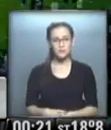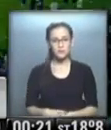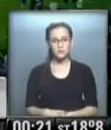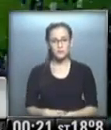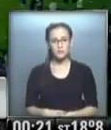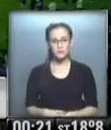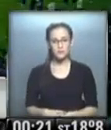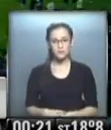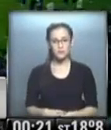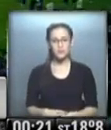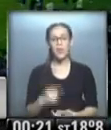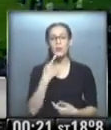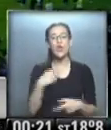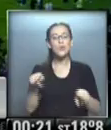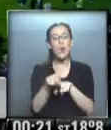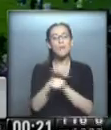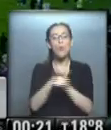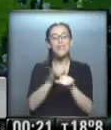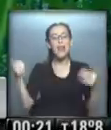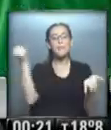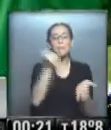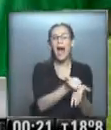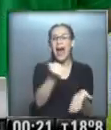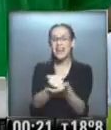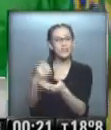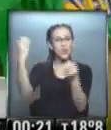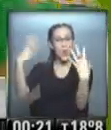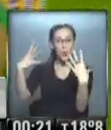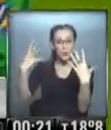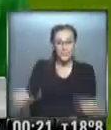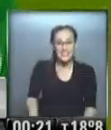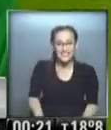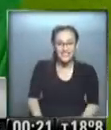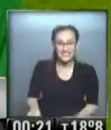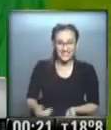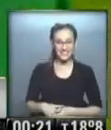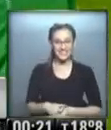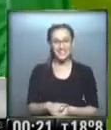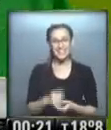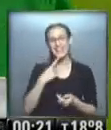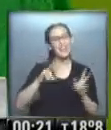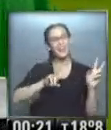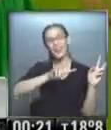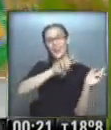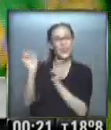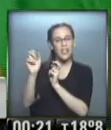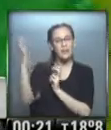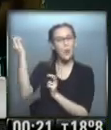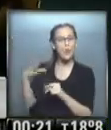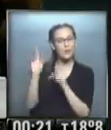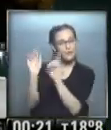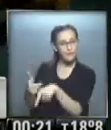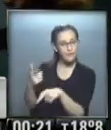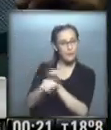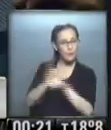las marcas no se manchan. Evidentemente, bueno, eso tenía otro grupo electrógeno, ¿no? Está claro. Siguió por otro camino esa luz. Pero después